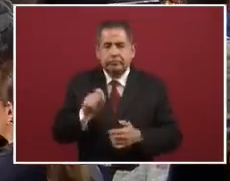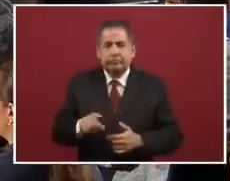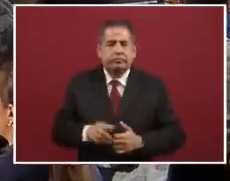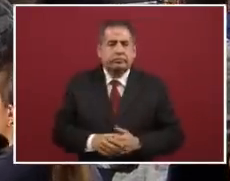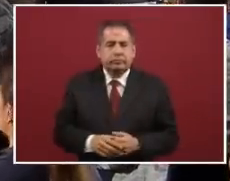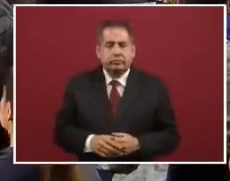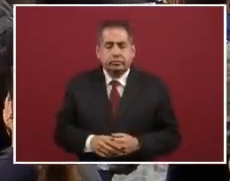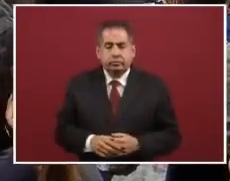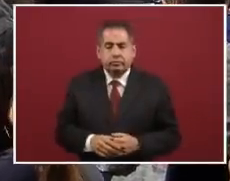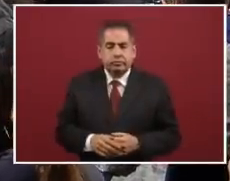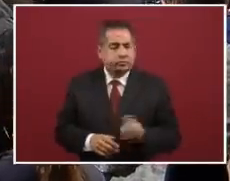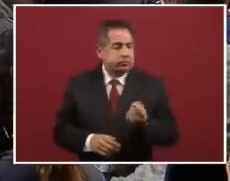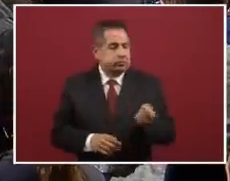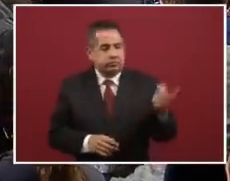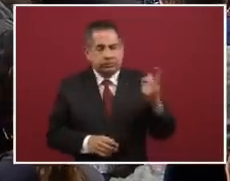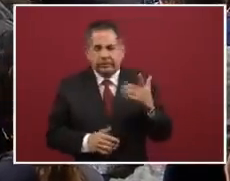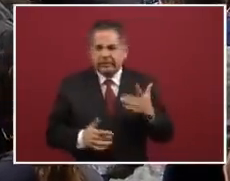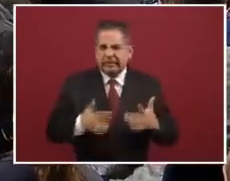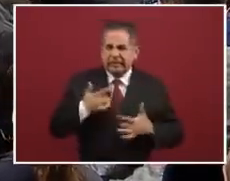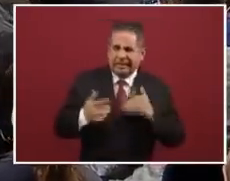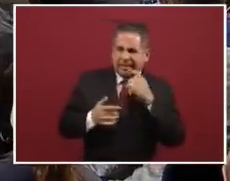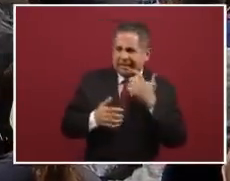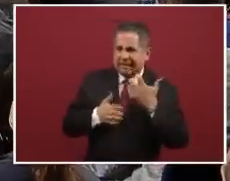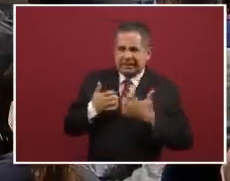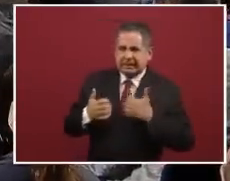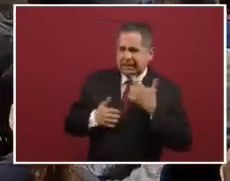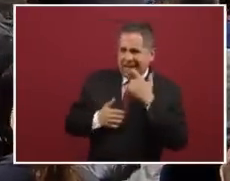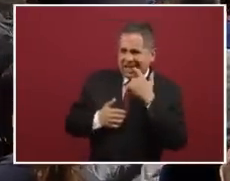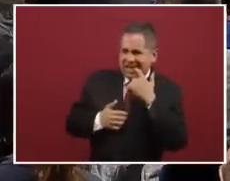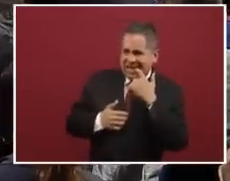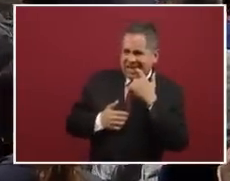se despiertan celos y sentimientos.